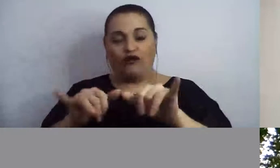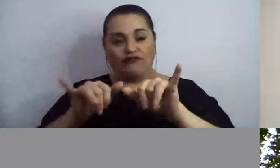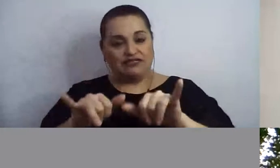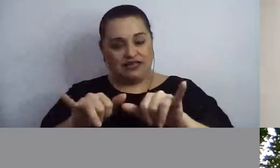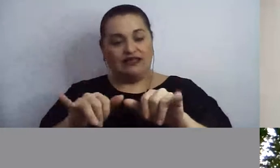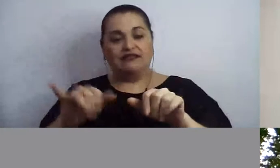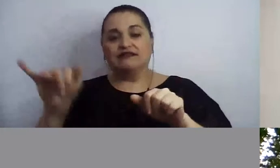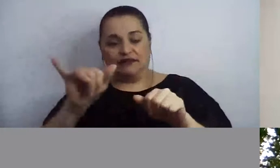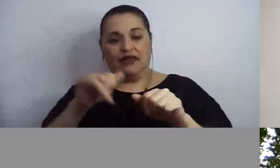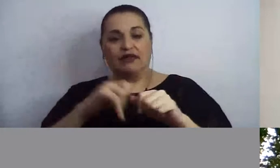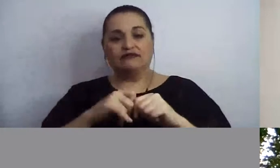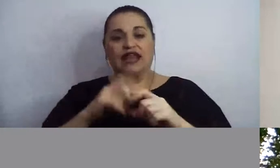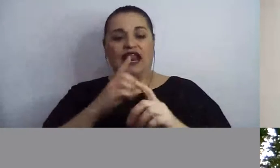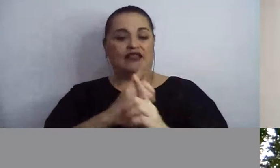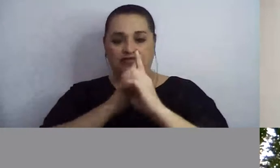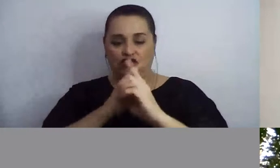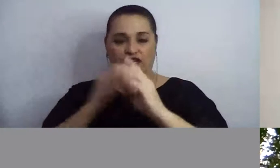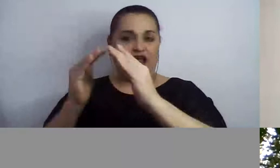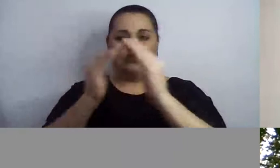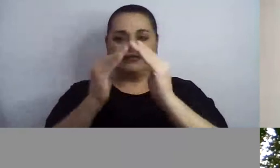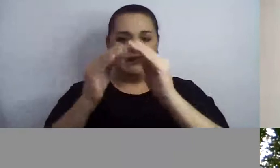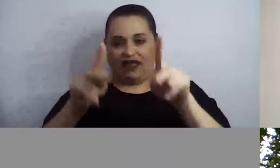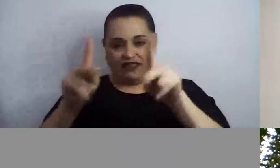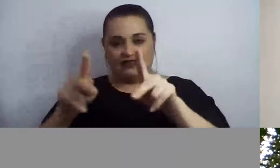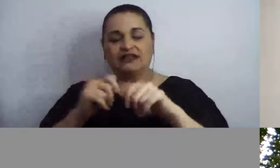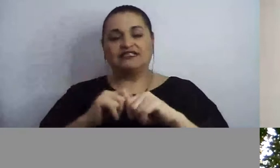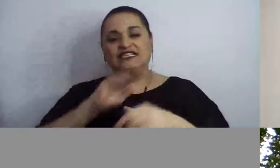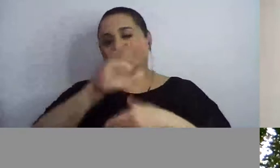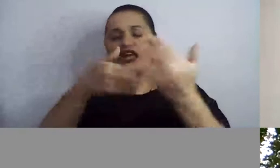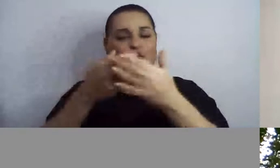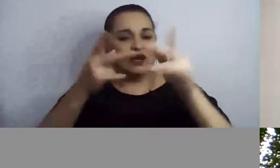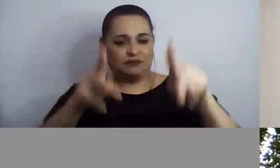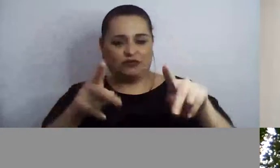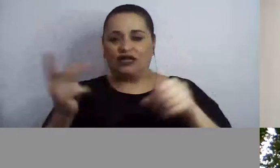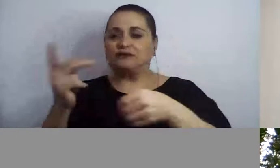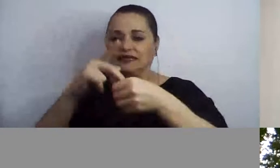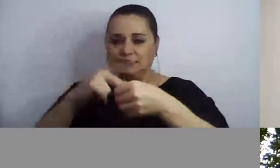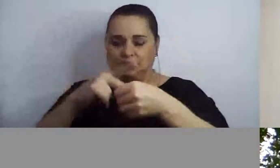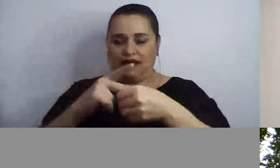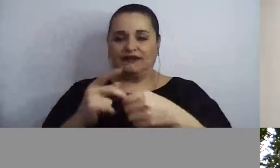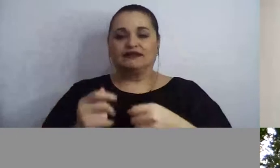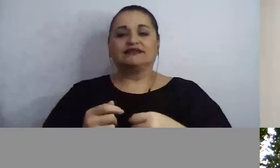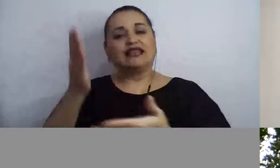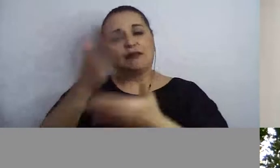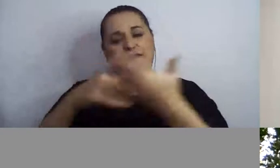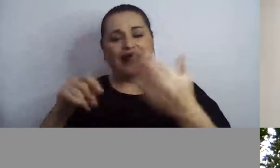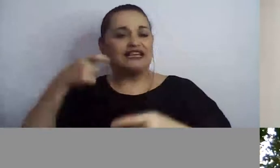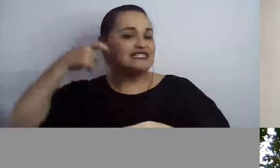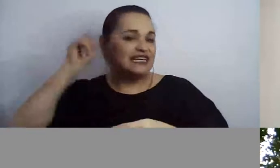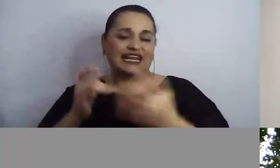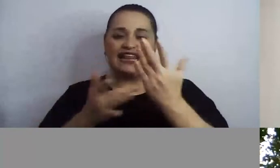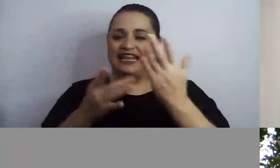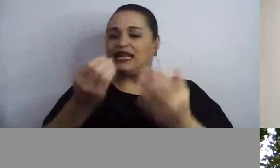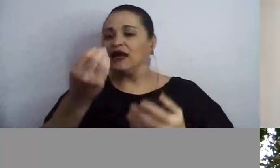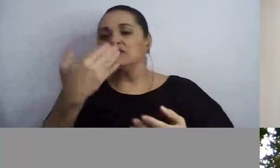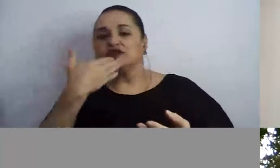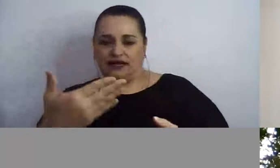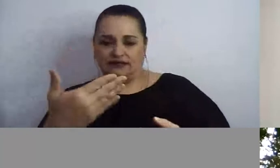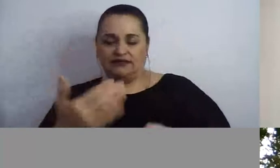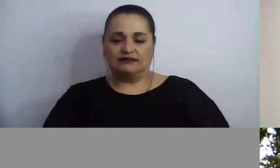la Defensoría de los Habitantes y a todas las personas participantes de parte de la Secretaría Técnica muchas gracias